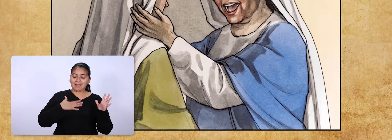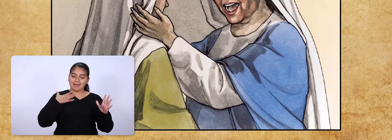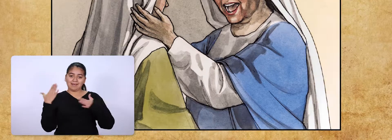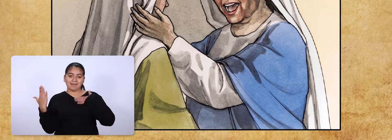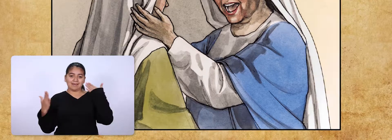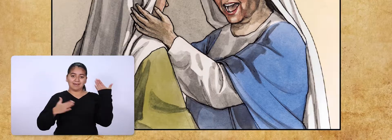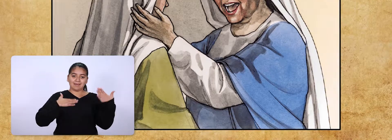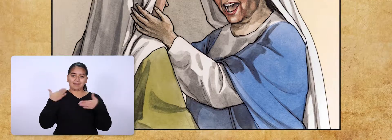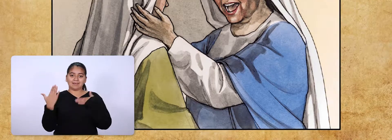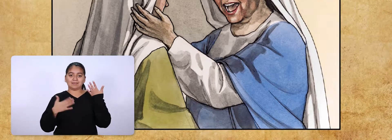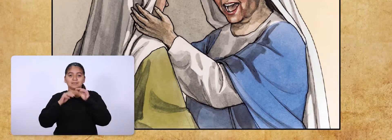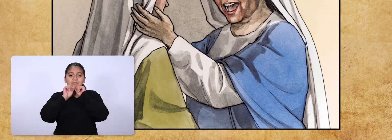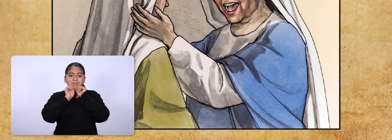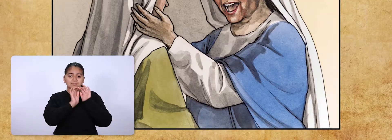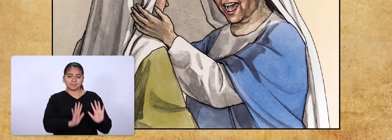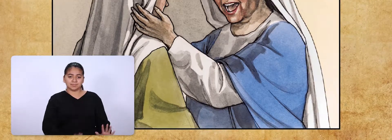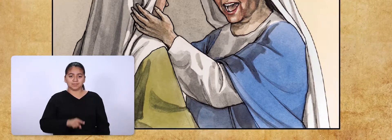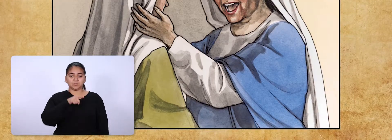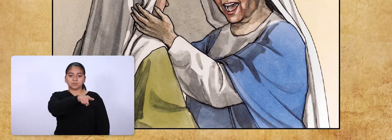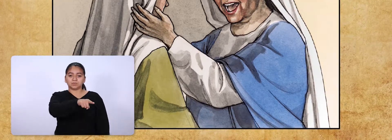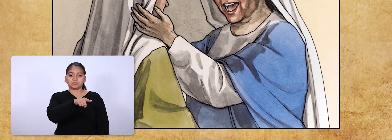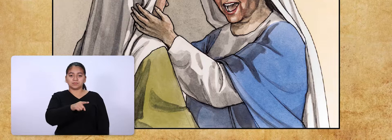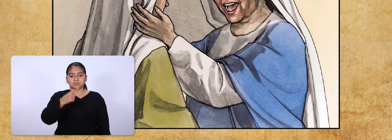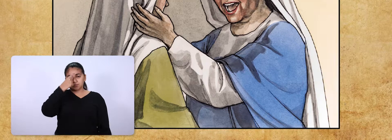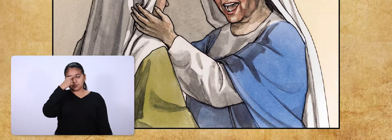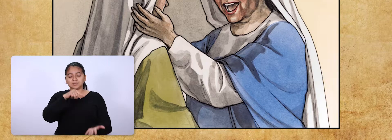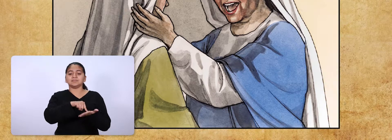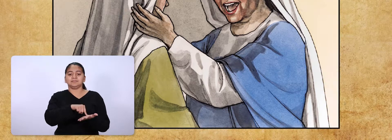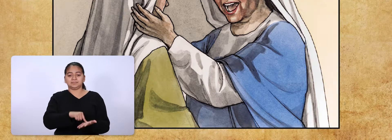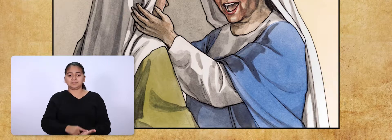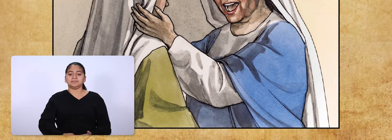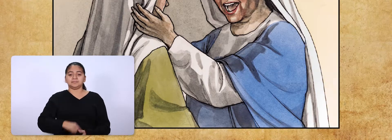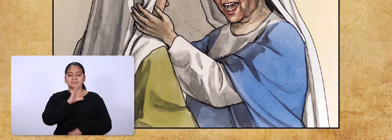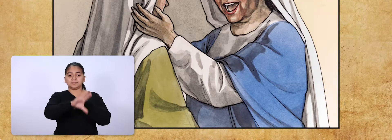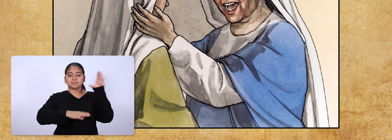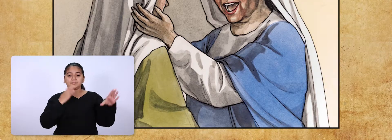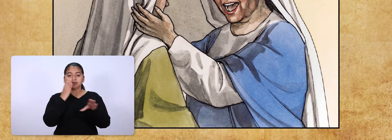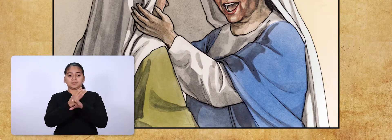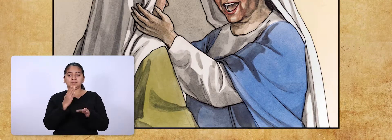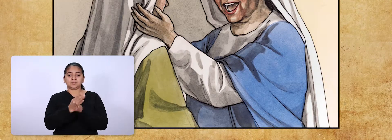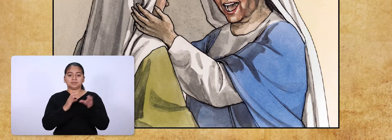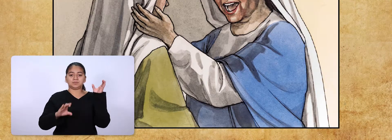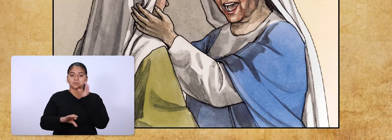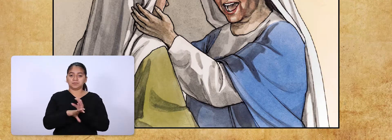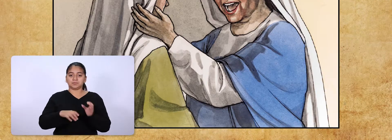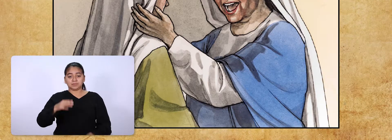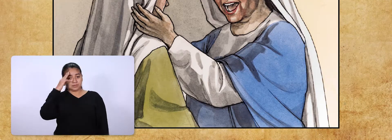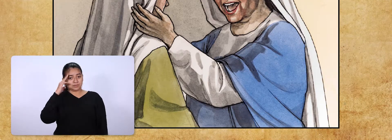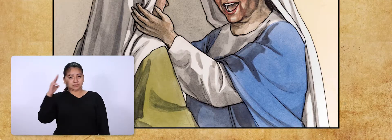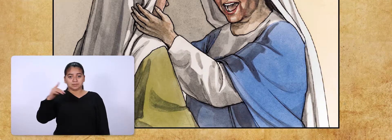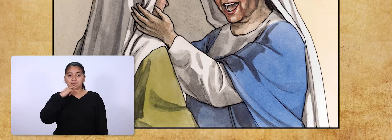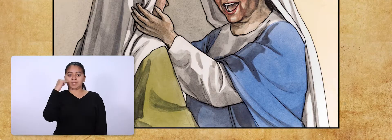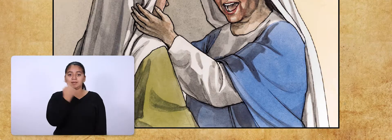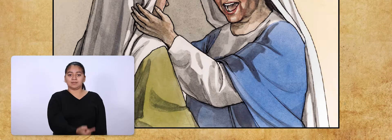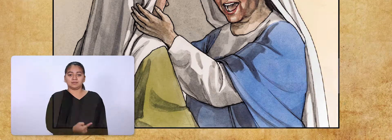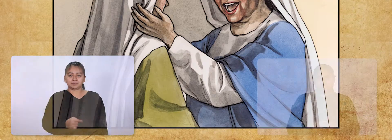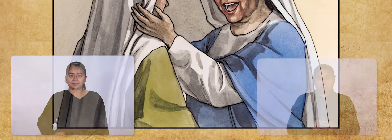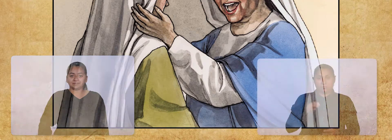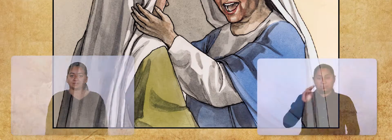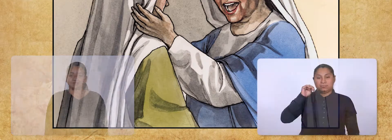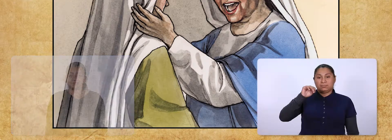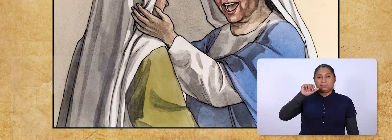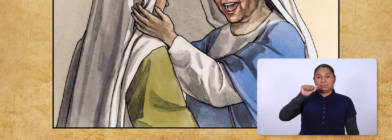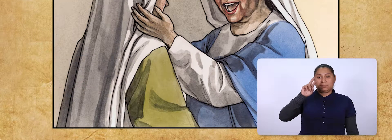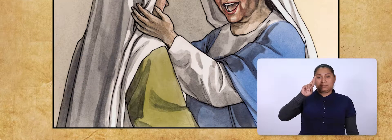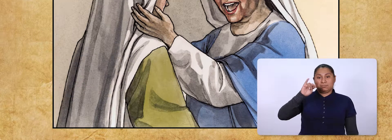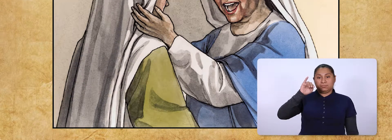se estremeció de alegría en mi vientre, dichosa tú por haber creído que han de cumplirse las